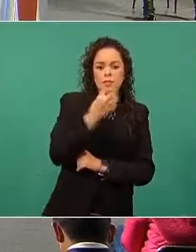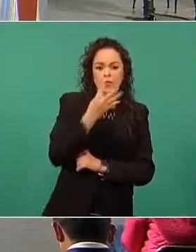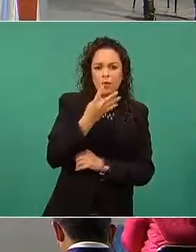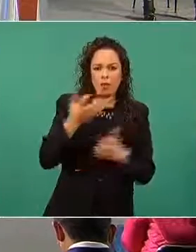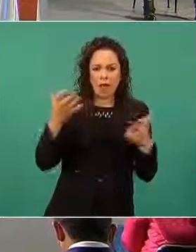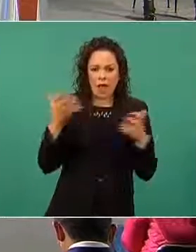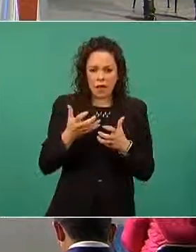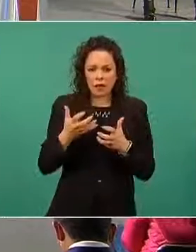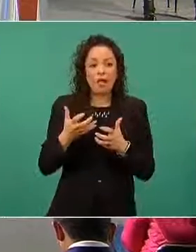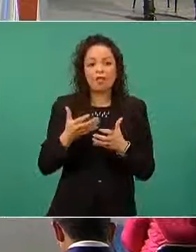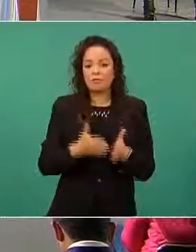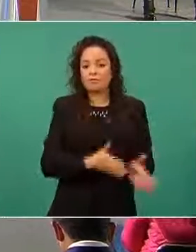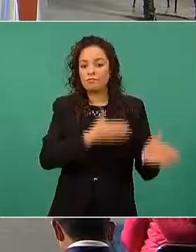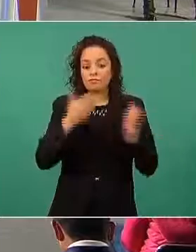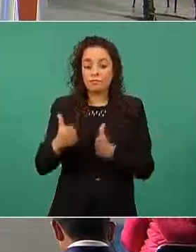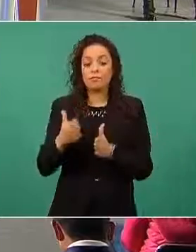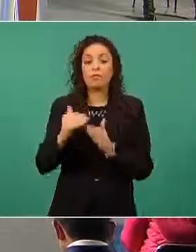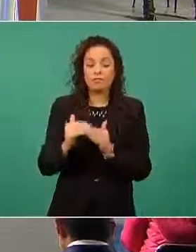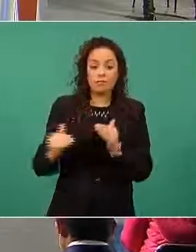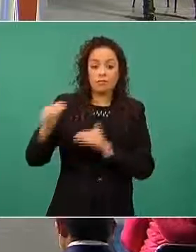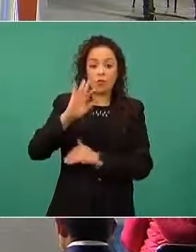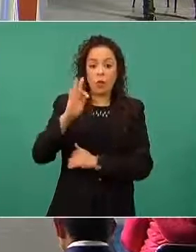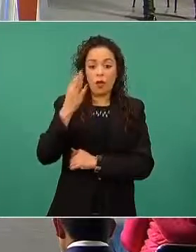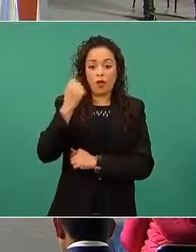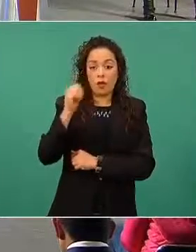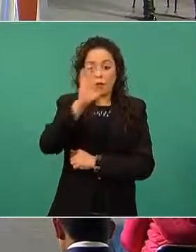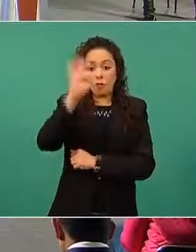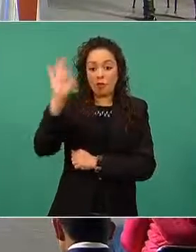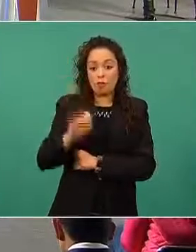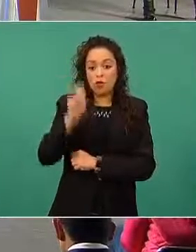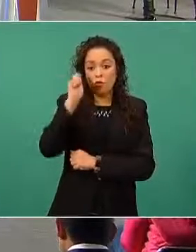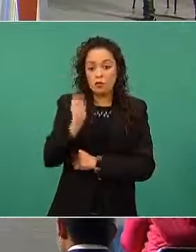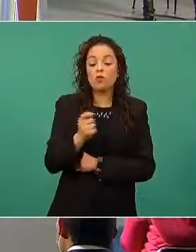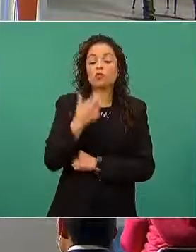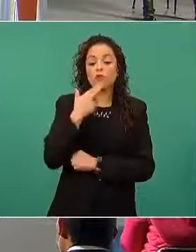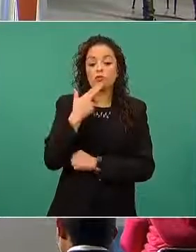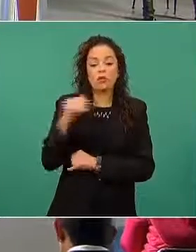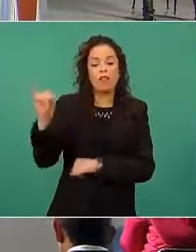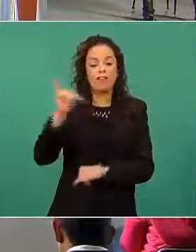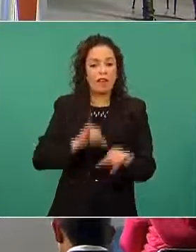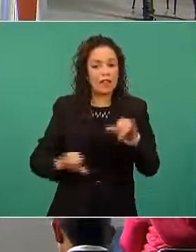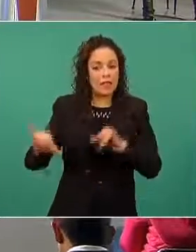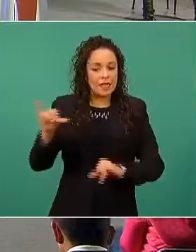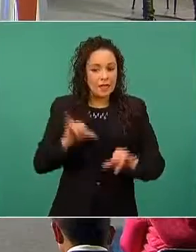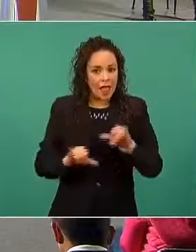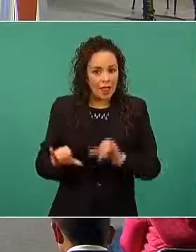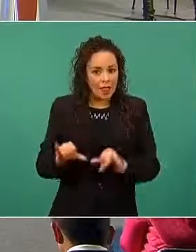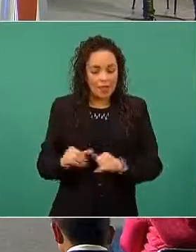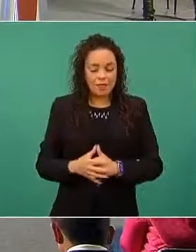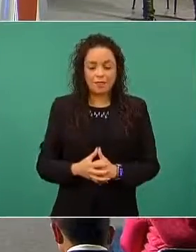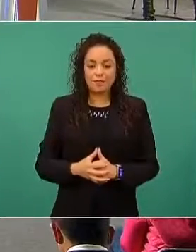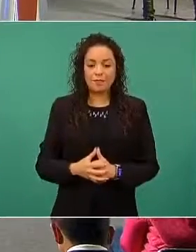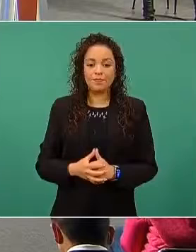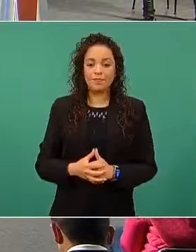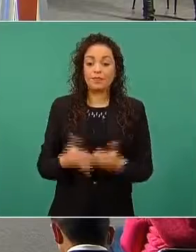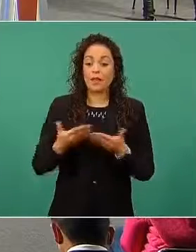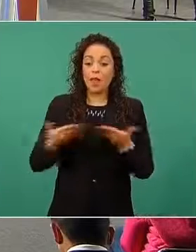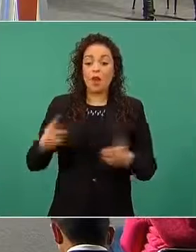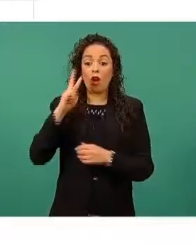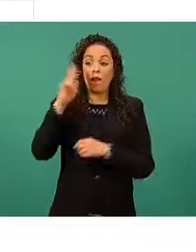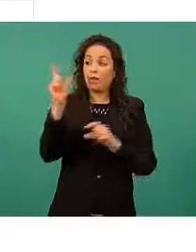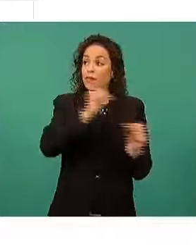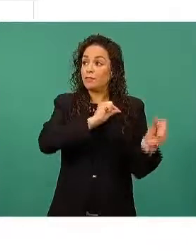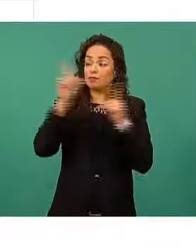la demanda nacional de fertilizantes. La que sigue, por favor. En esta gráfica se ve lo que acabo